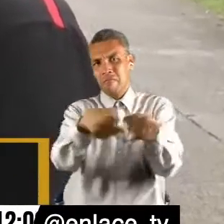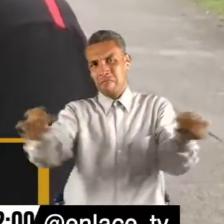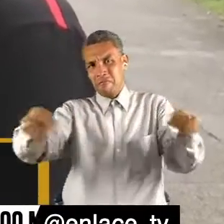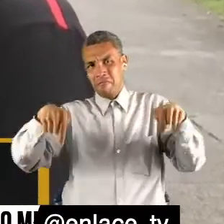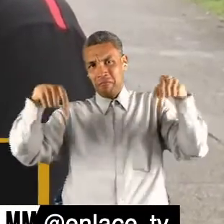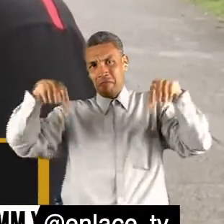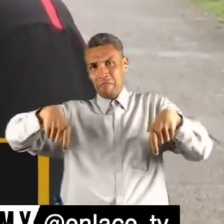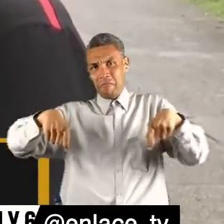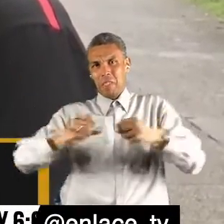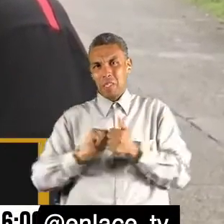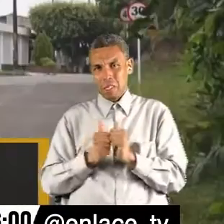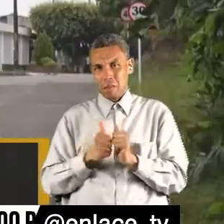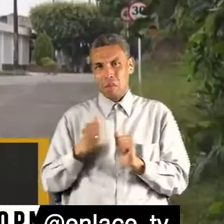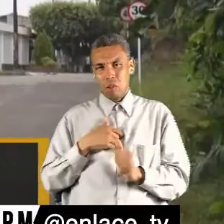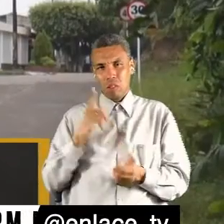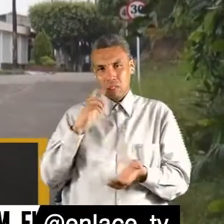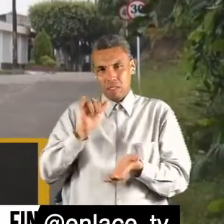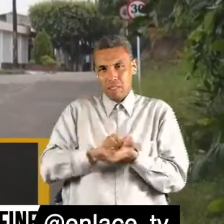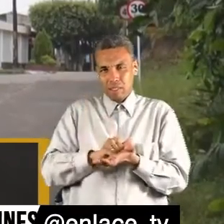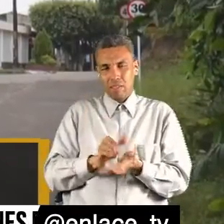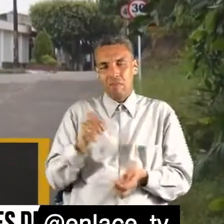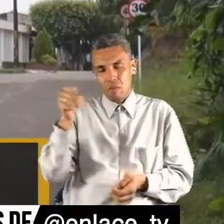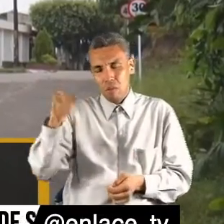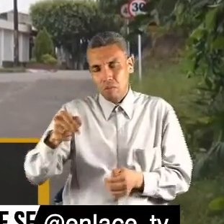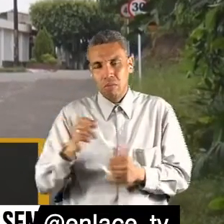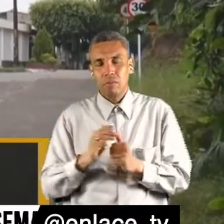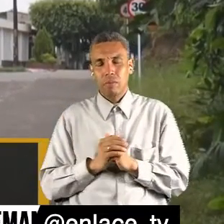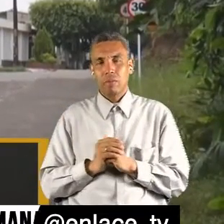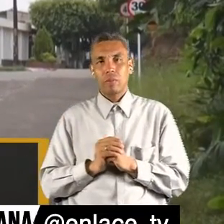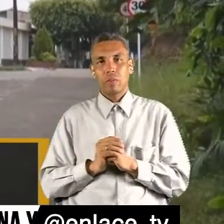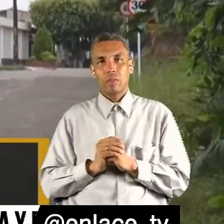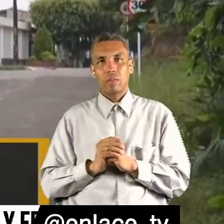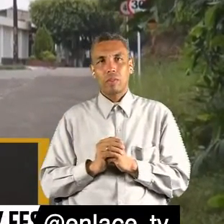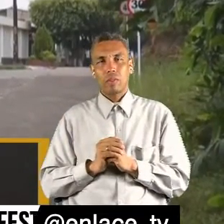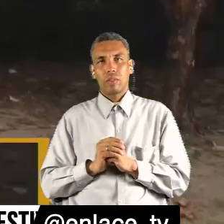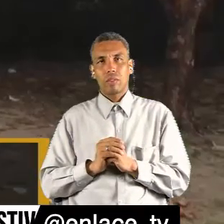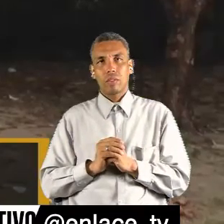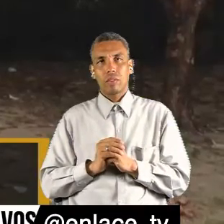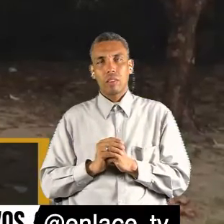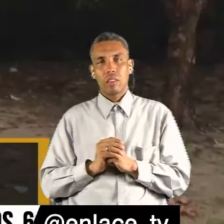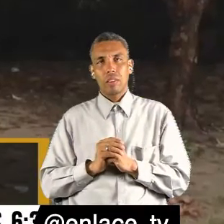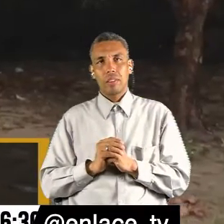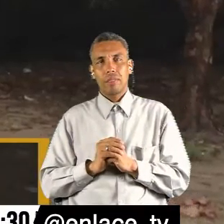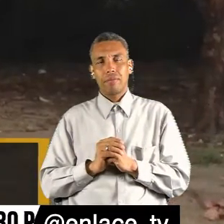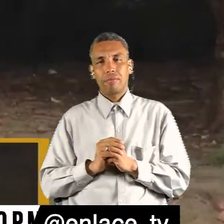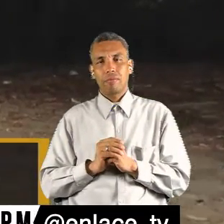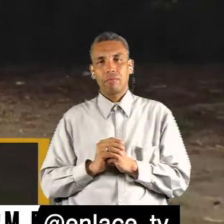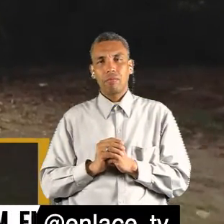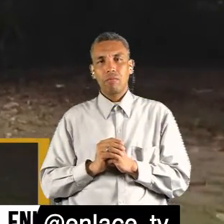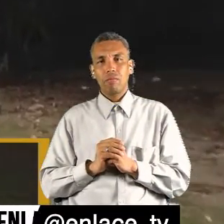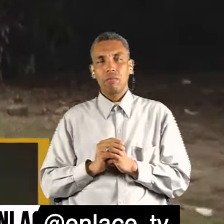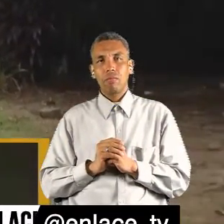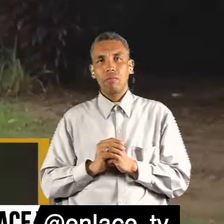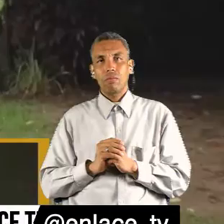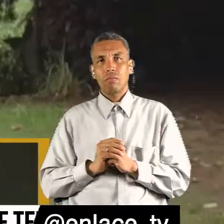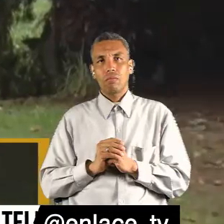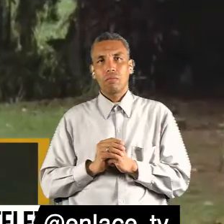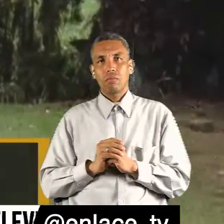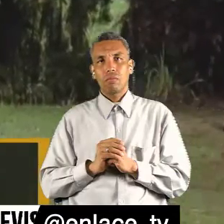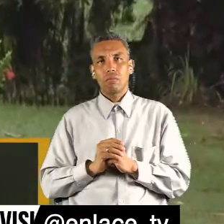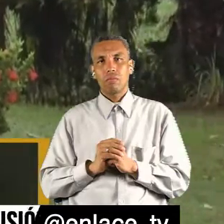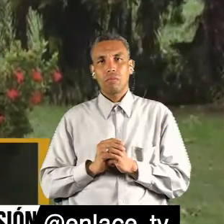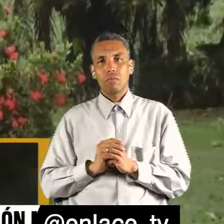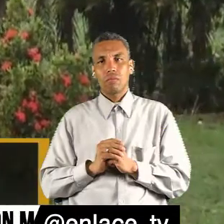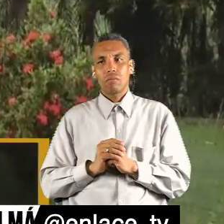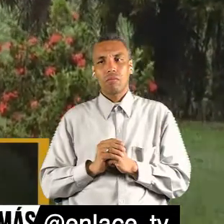proyecto a cambio de que las zonas verdes que caracteriza el barrio Villaluz y que circundan el caño Las Camelias de la zona se realizara una obra